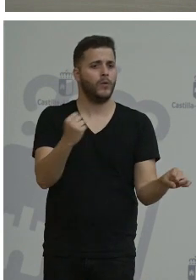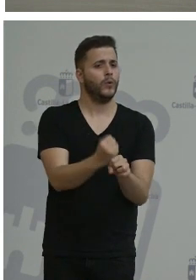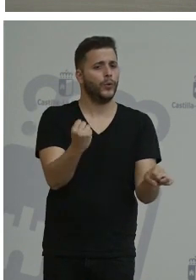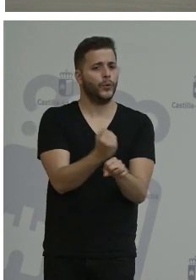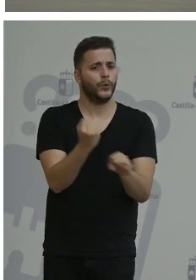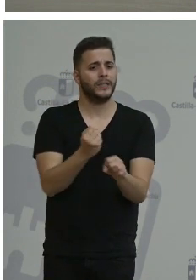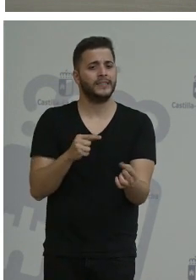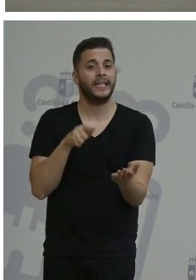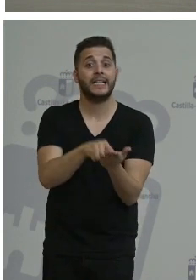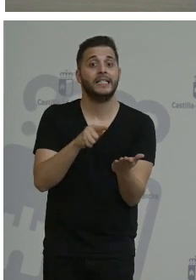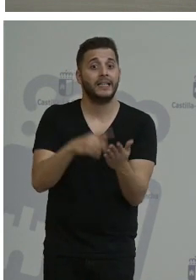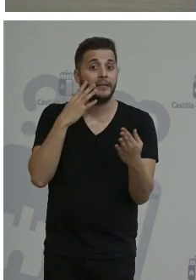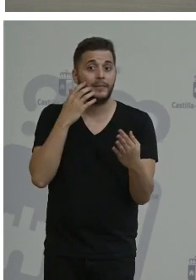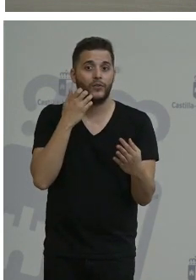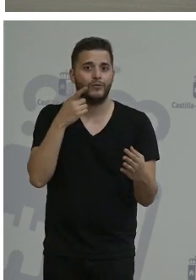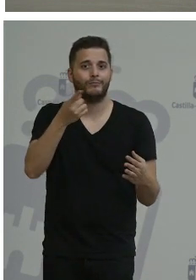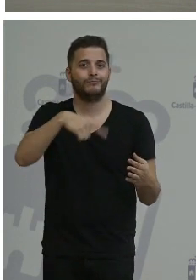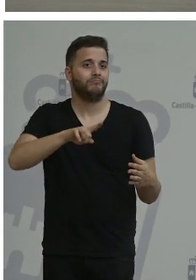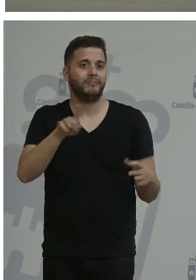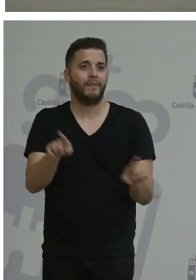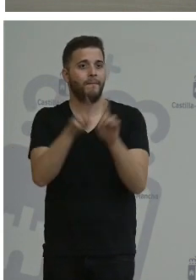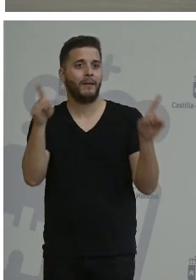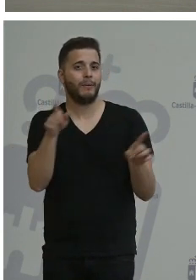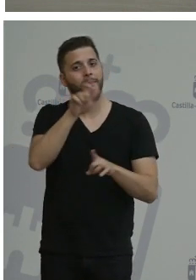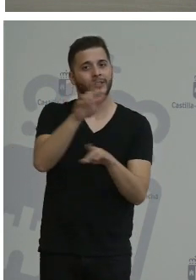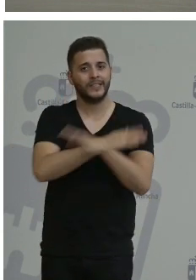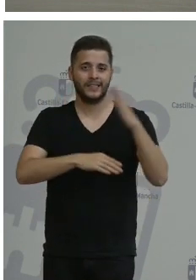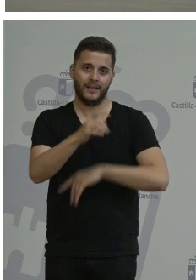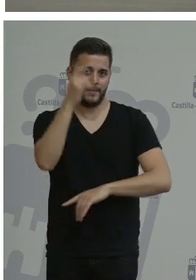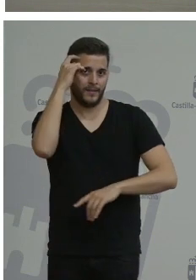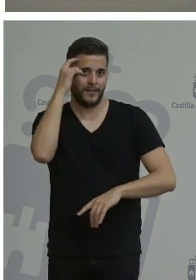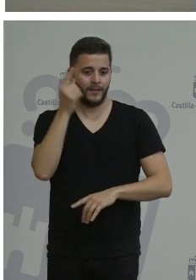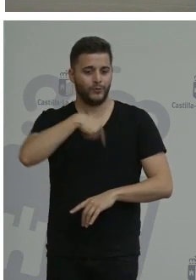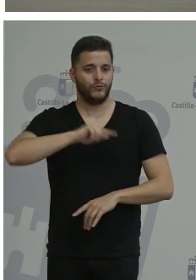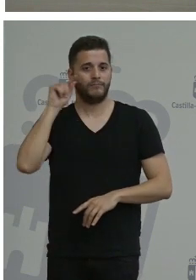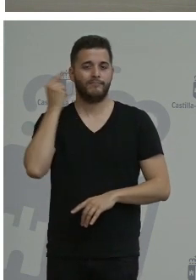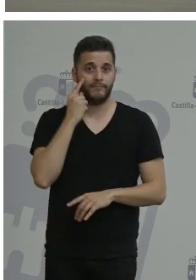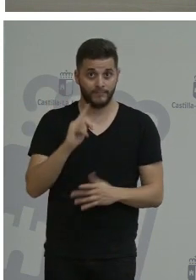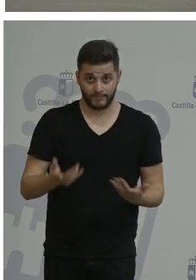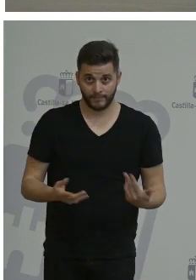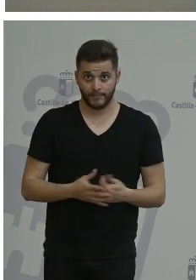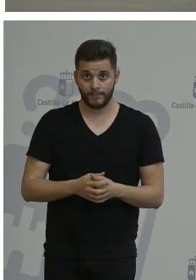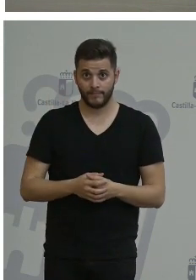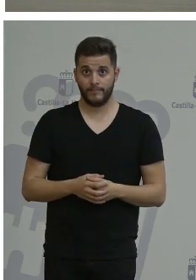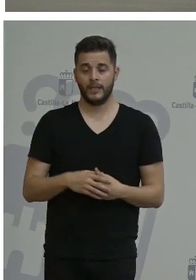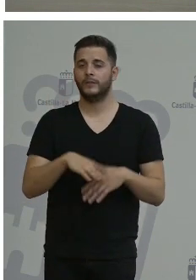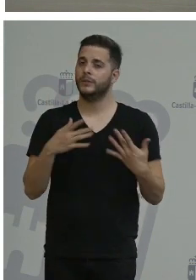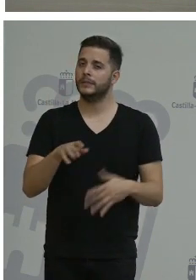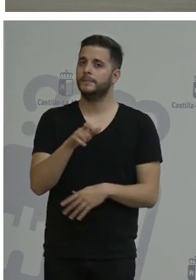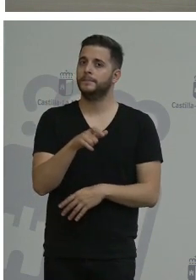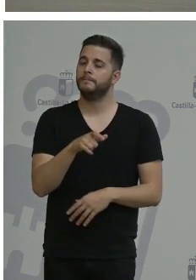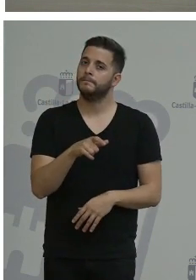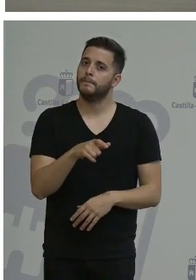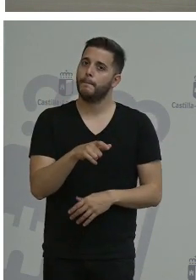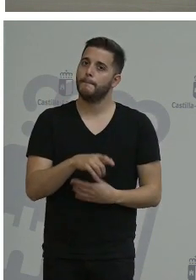sin tener en cuenta que es una persona con discapacidad. Y, bueno, pues las personas que están